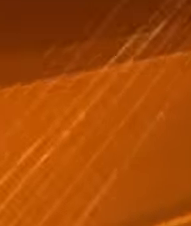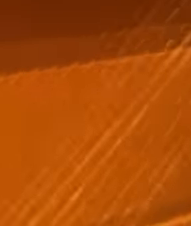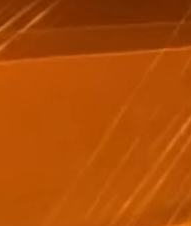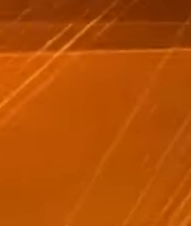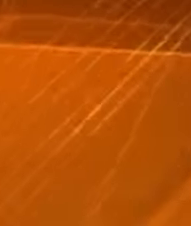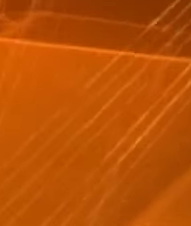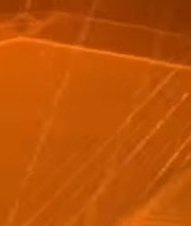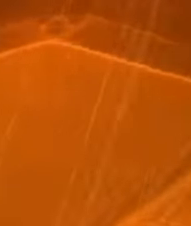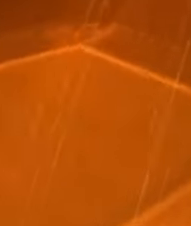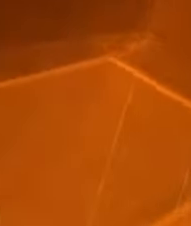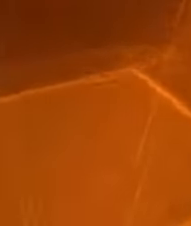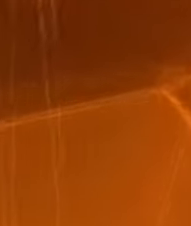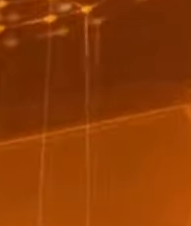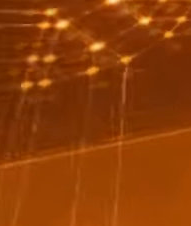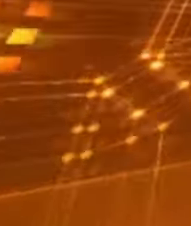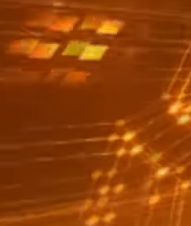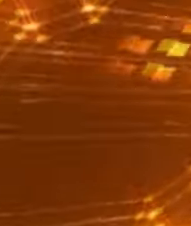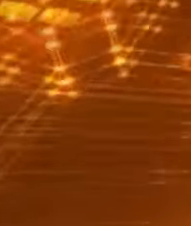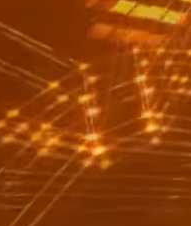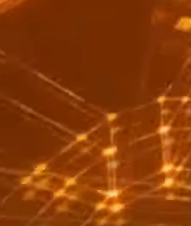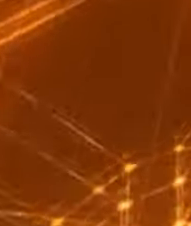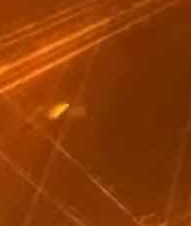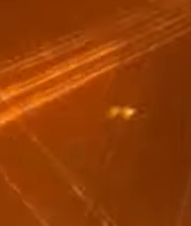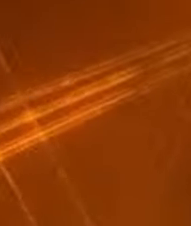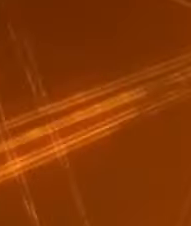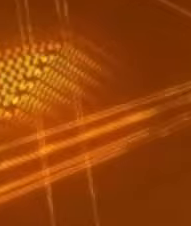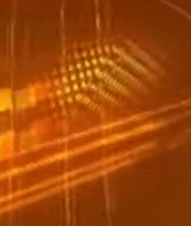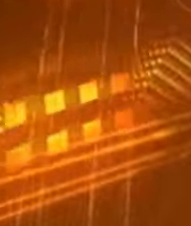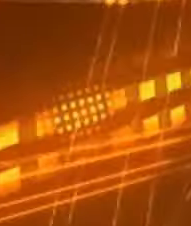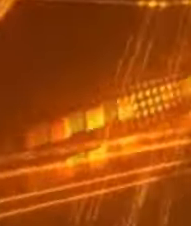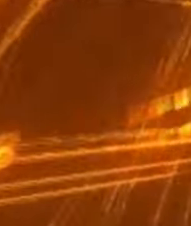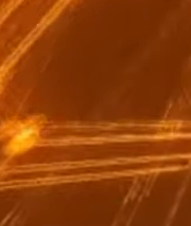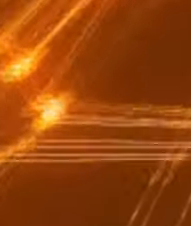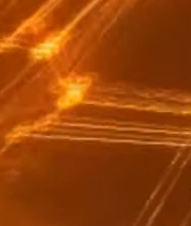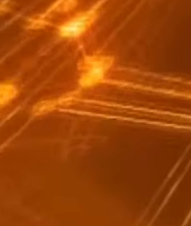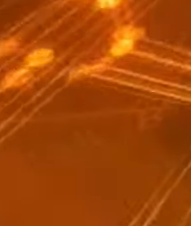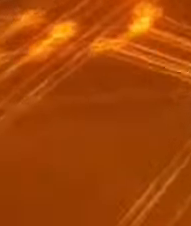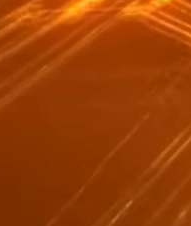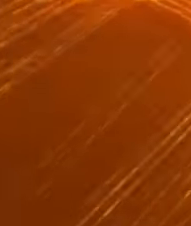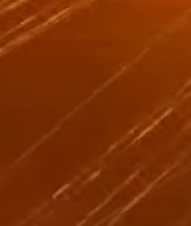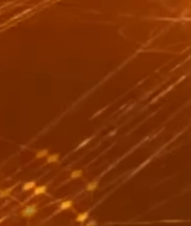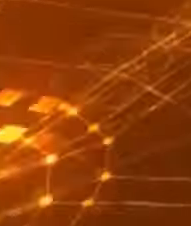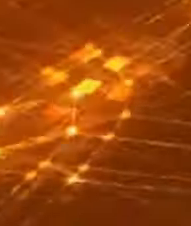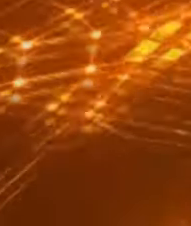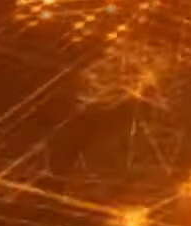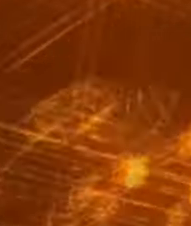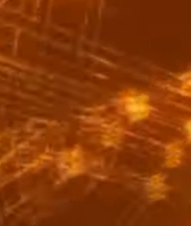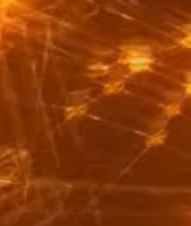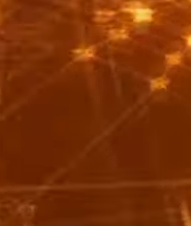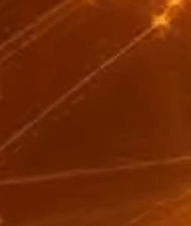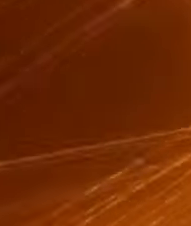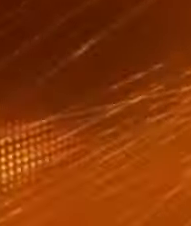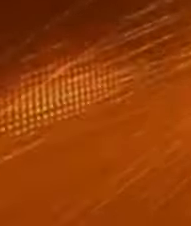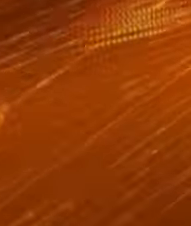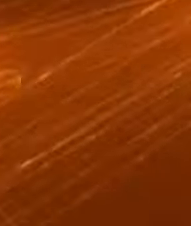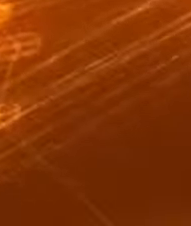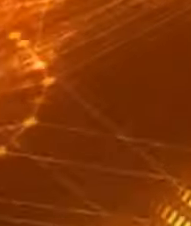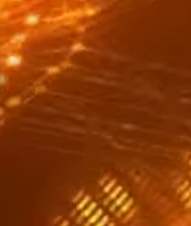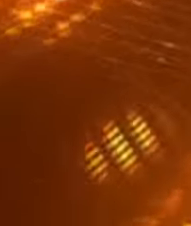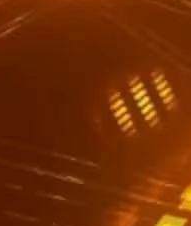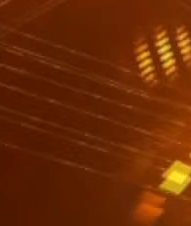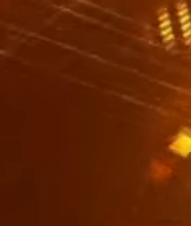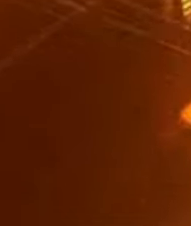los paleros, ¿no? Que dicen que... Dice, normal que la sala regional desechara la impugnación de la elección en Guadalajara para nuestro